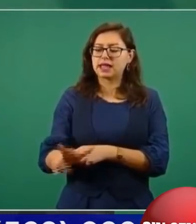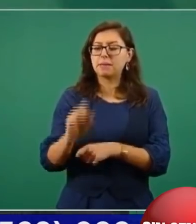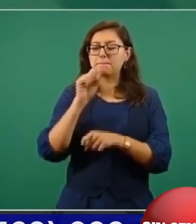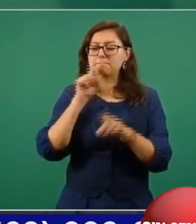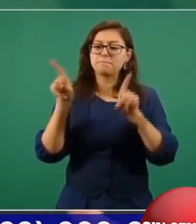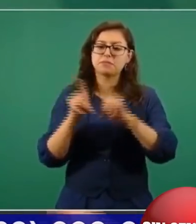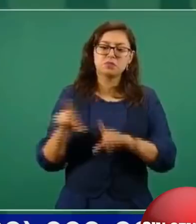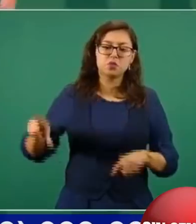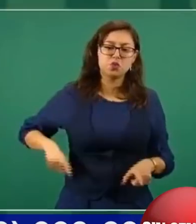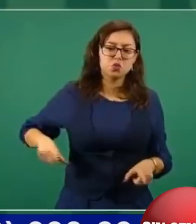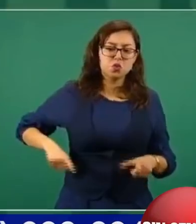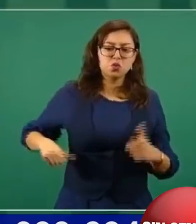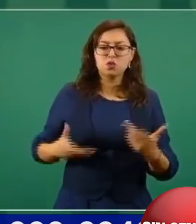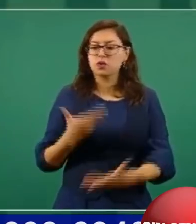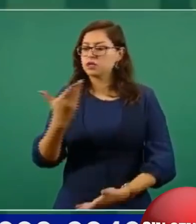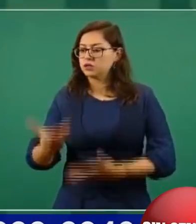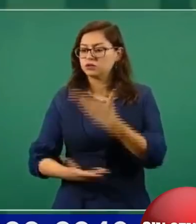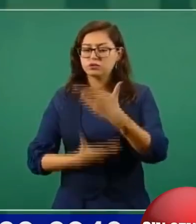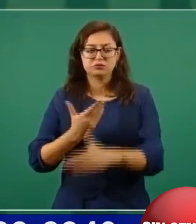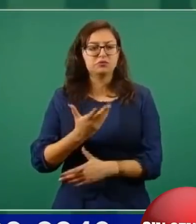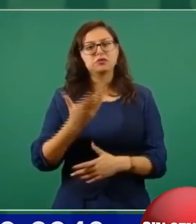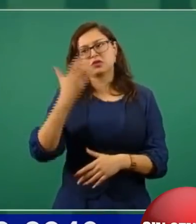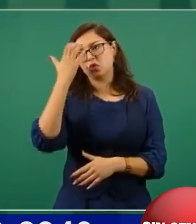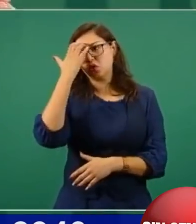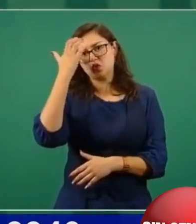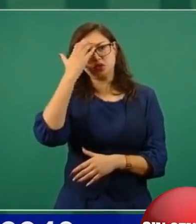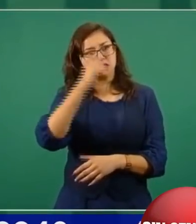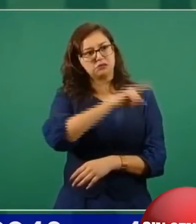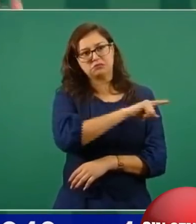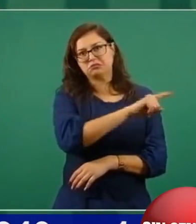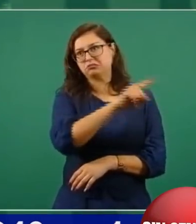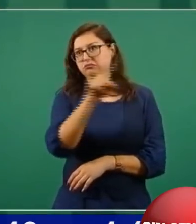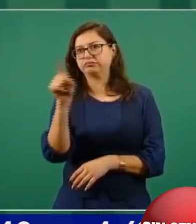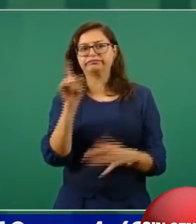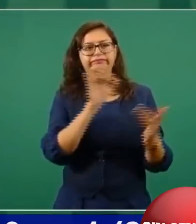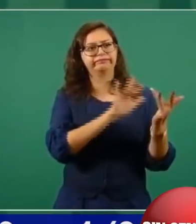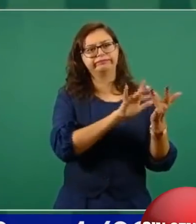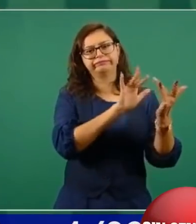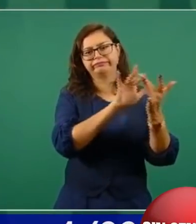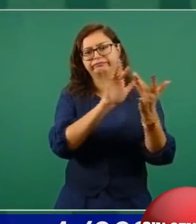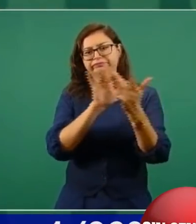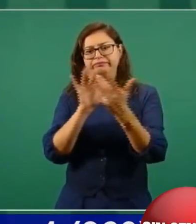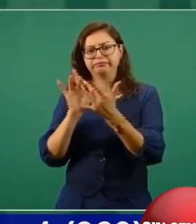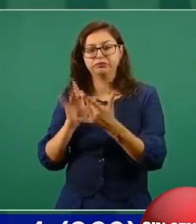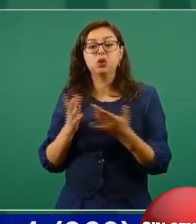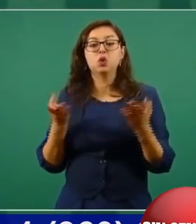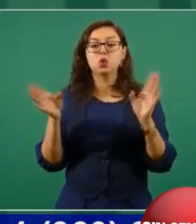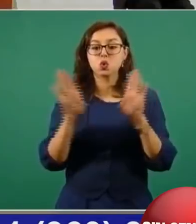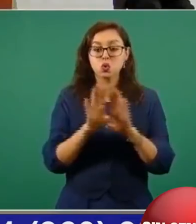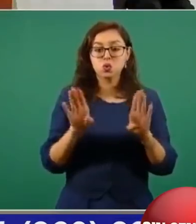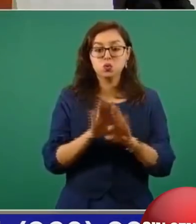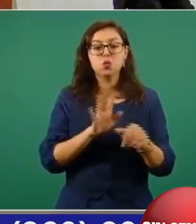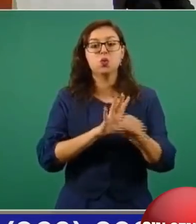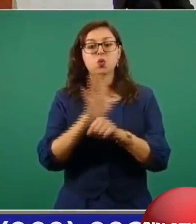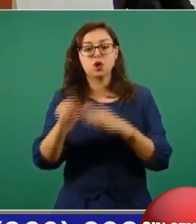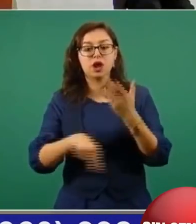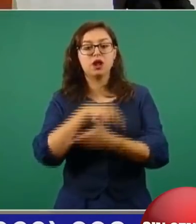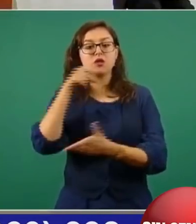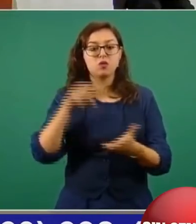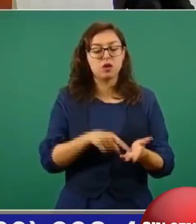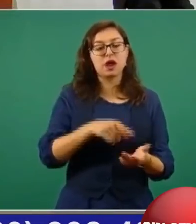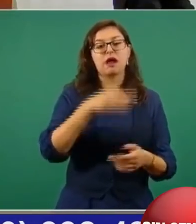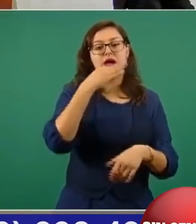logran tener la vinculación social importante para que las personas se enteren en qué momento, en qué lugar, en qué